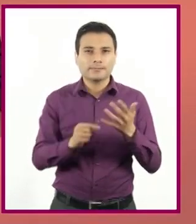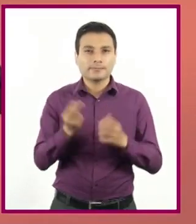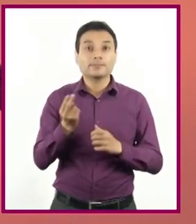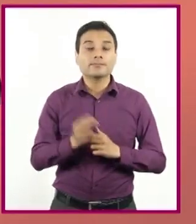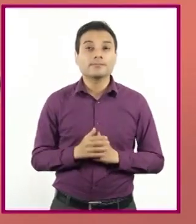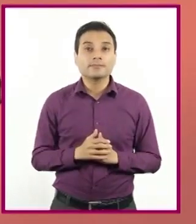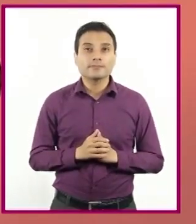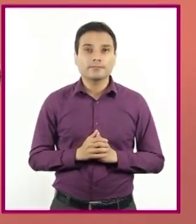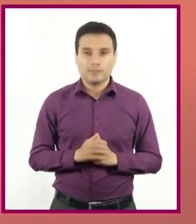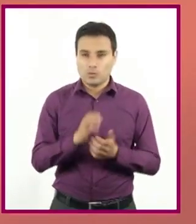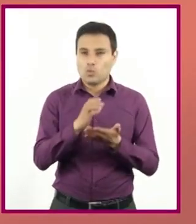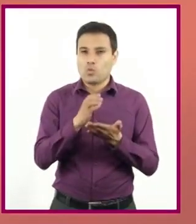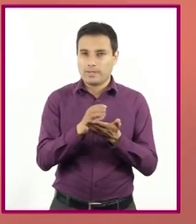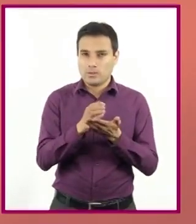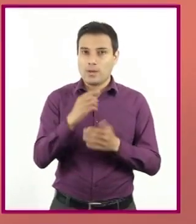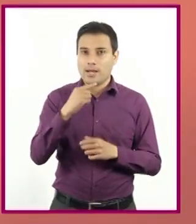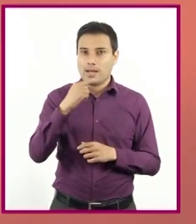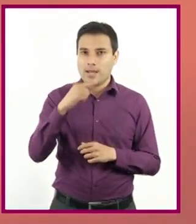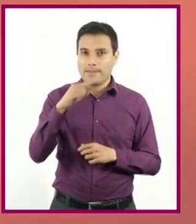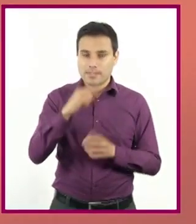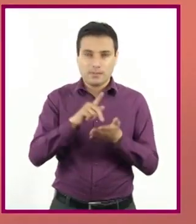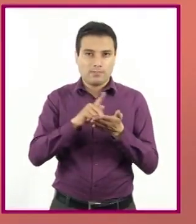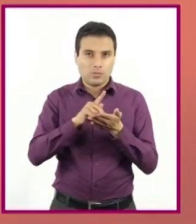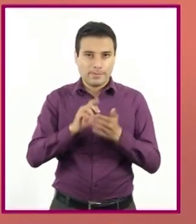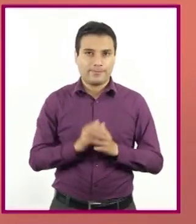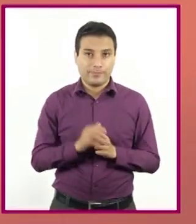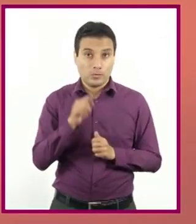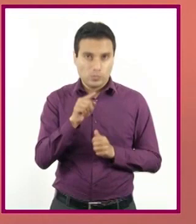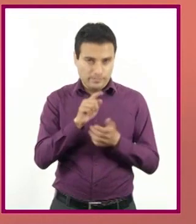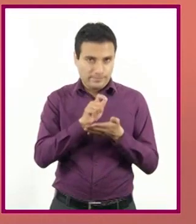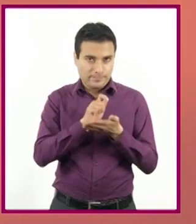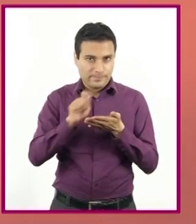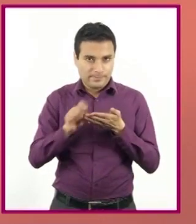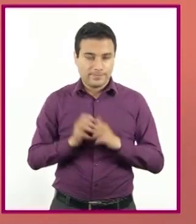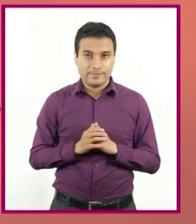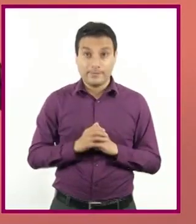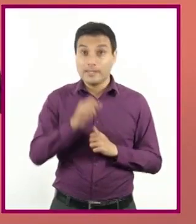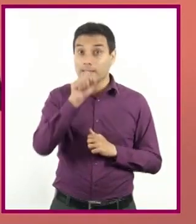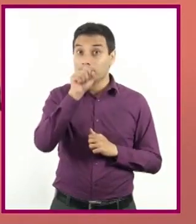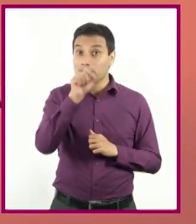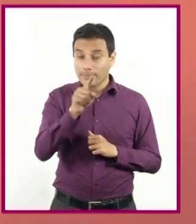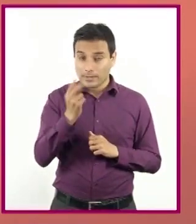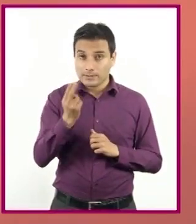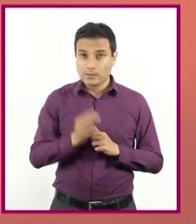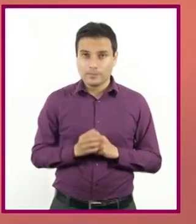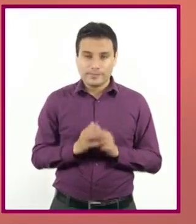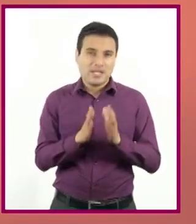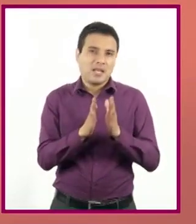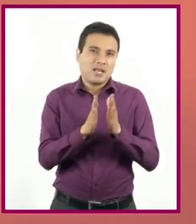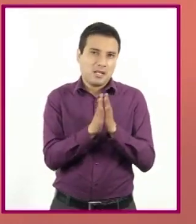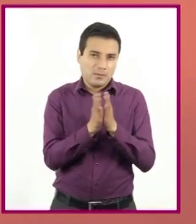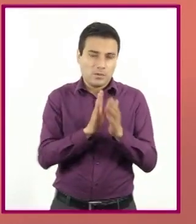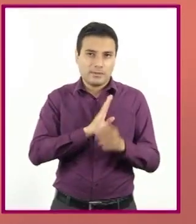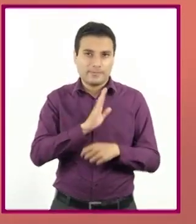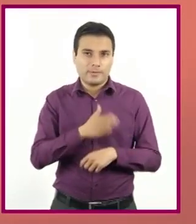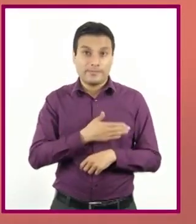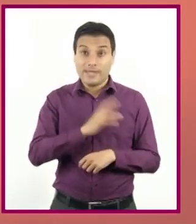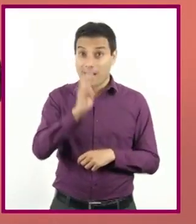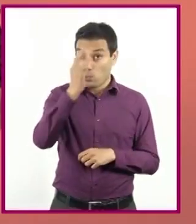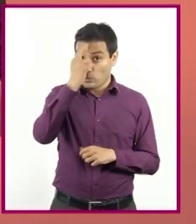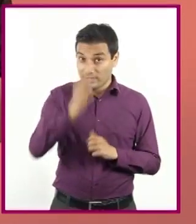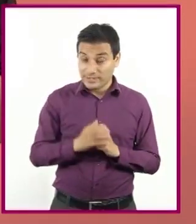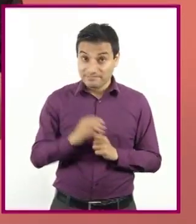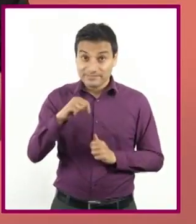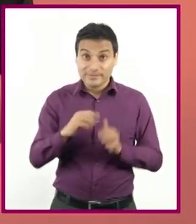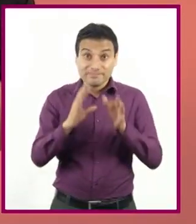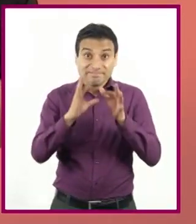sesión son cuaderno y lápiz o bolígrafo para tomar notas. También tengan a la mano su libro de texto. Recuerden que todo lo que